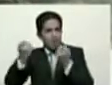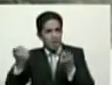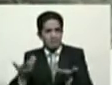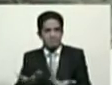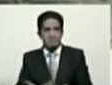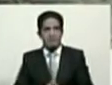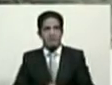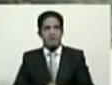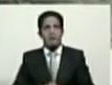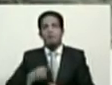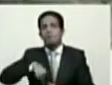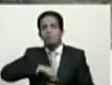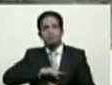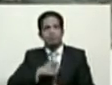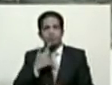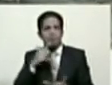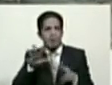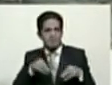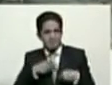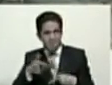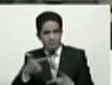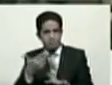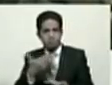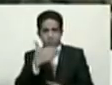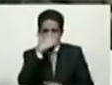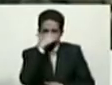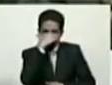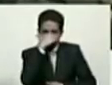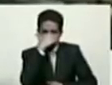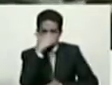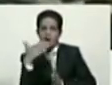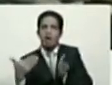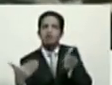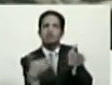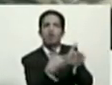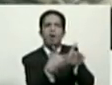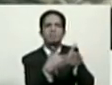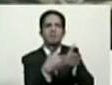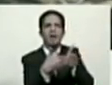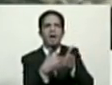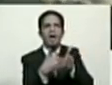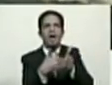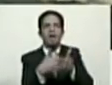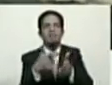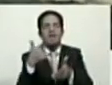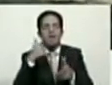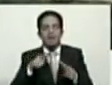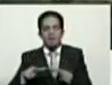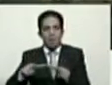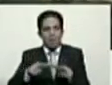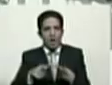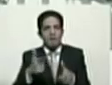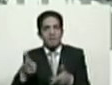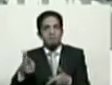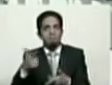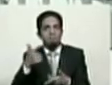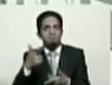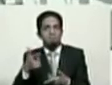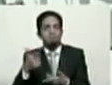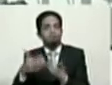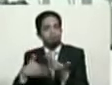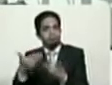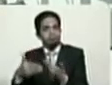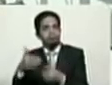nosotros rechazamos estos actos terroristas que van en contra de las instalaciones petroleras que son las que producen los recursos